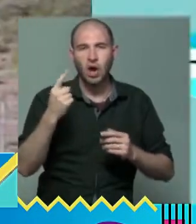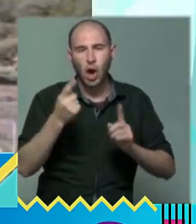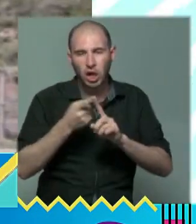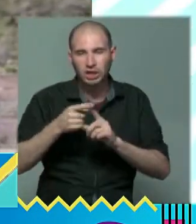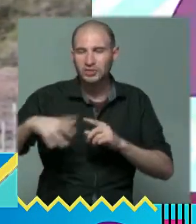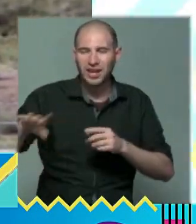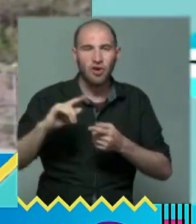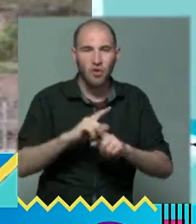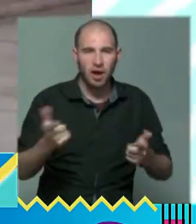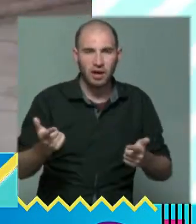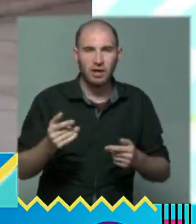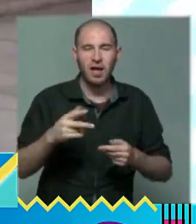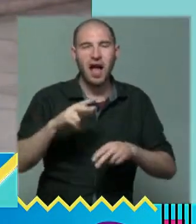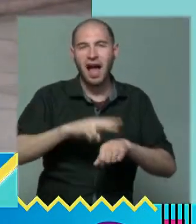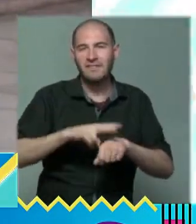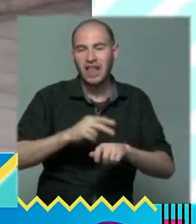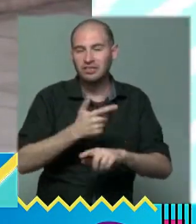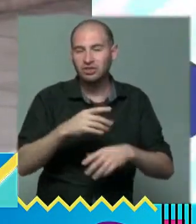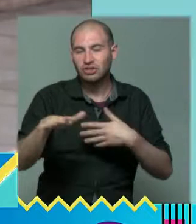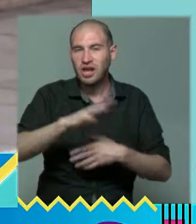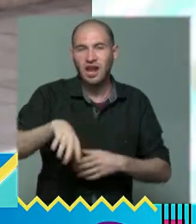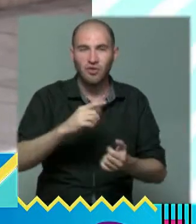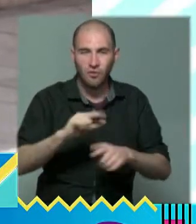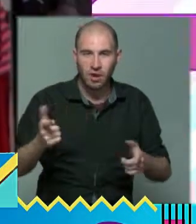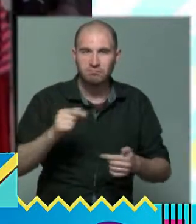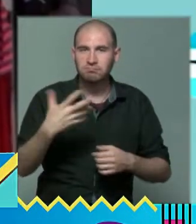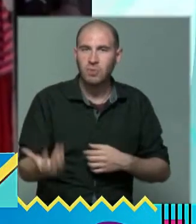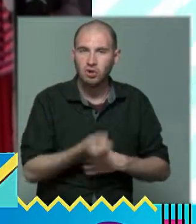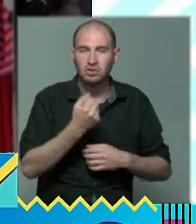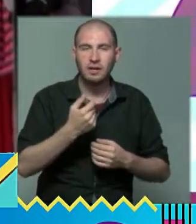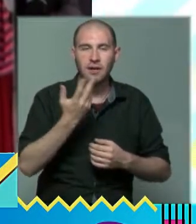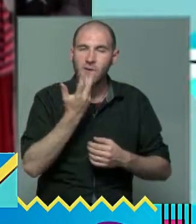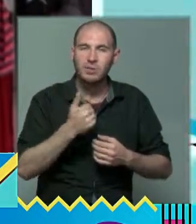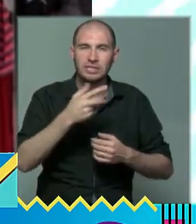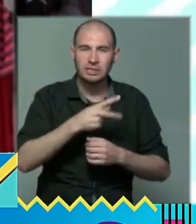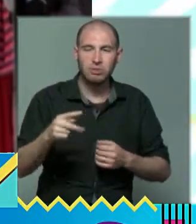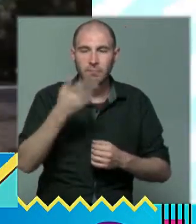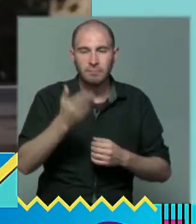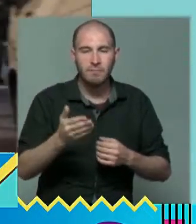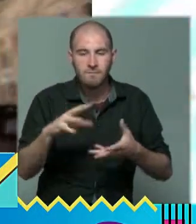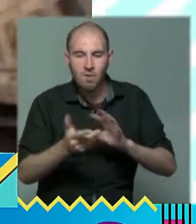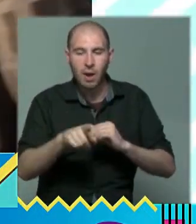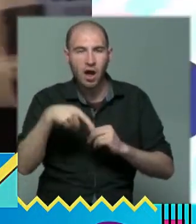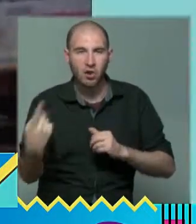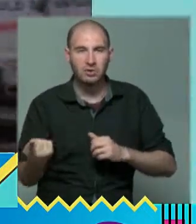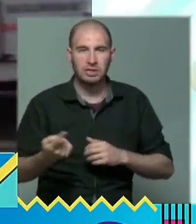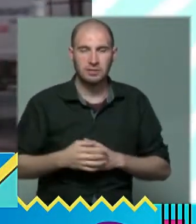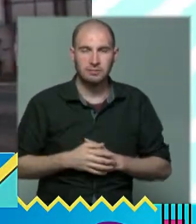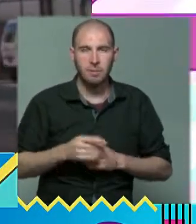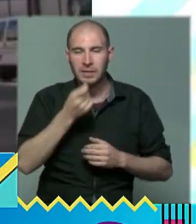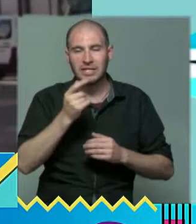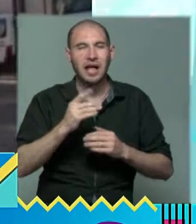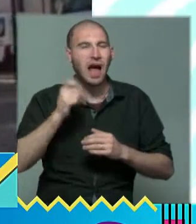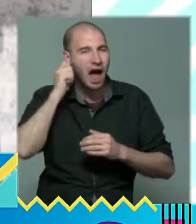contacto social, no tienen habilidades sociales como para conseguir su satisfacción sexual de otra vía, una vía más